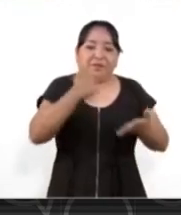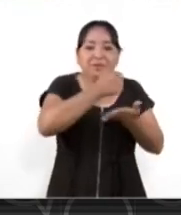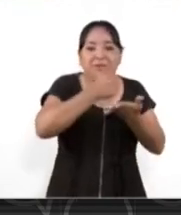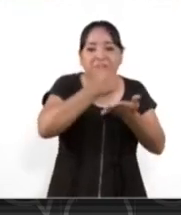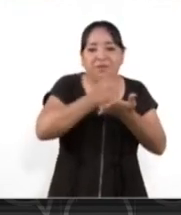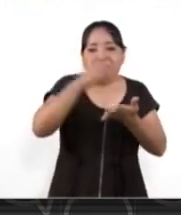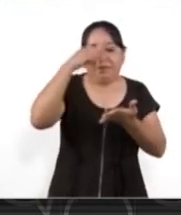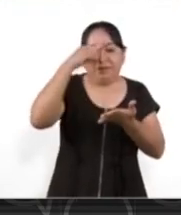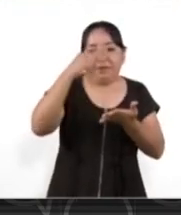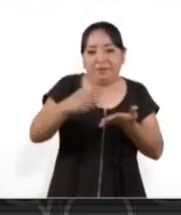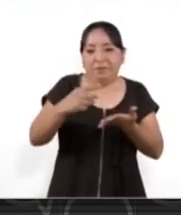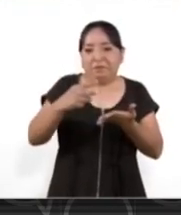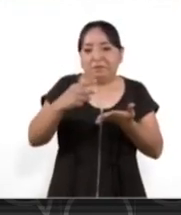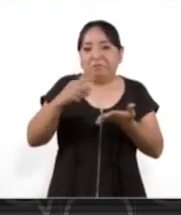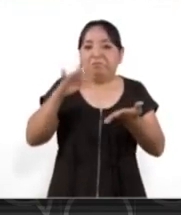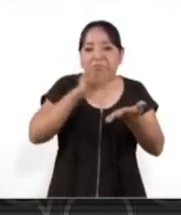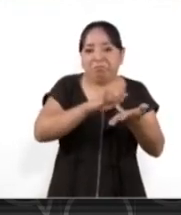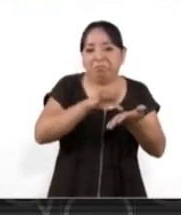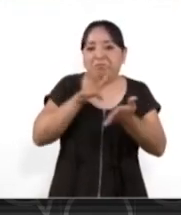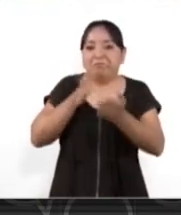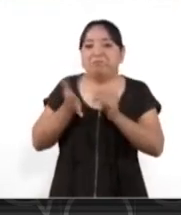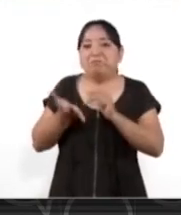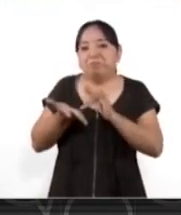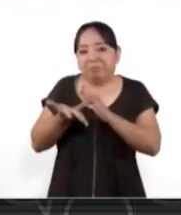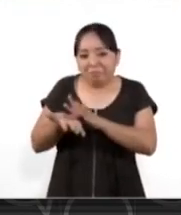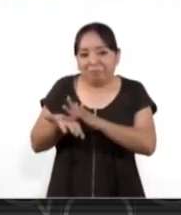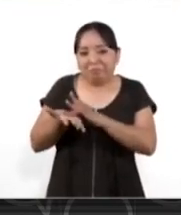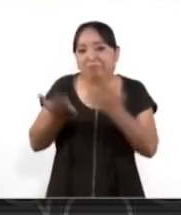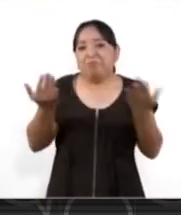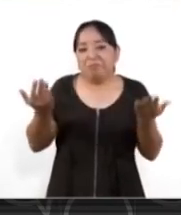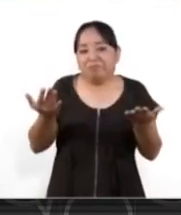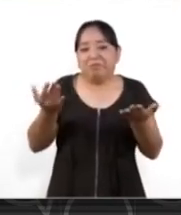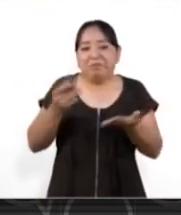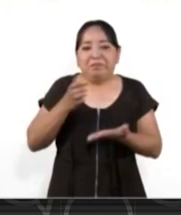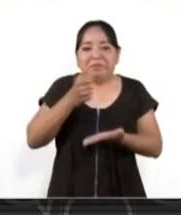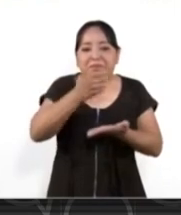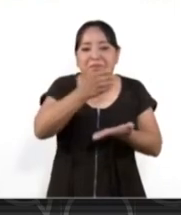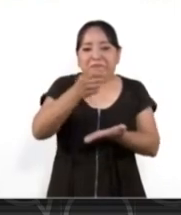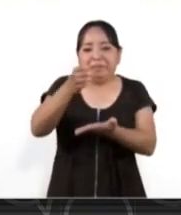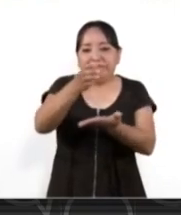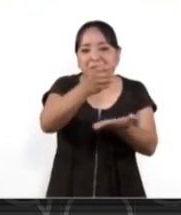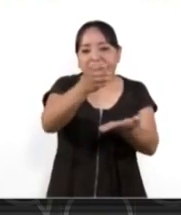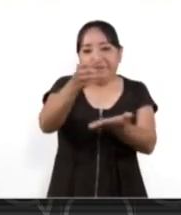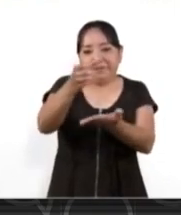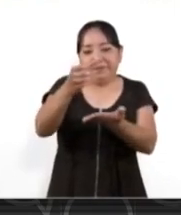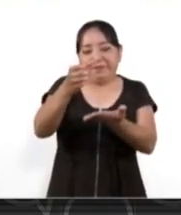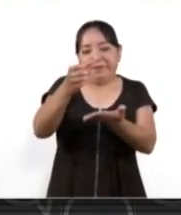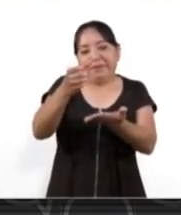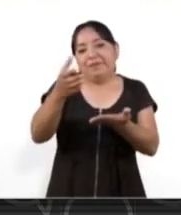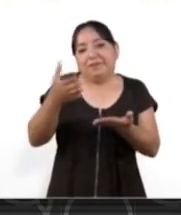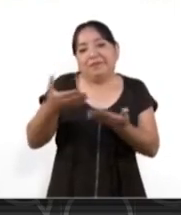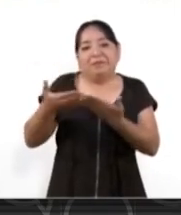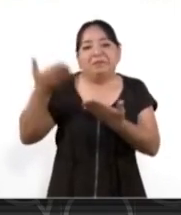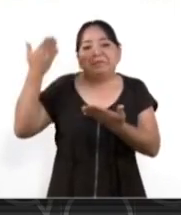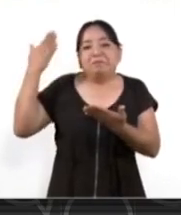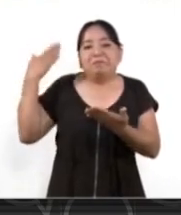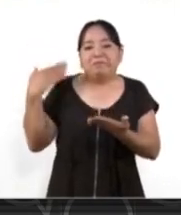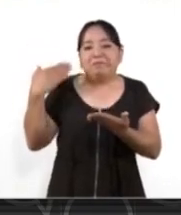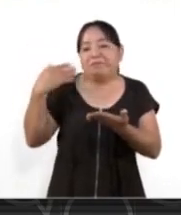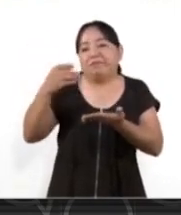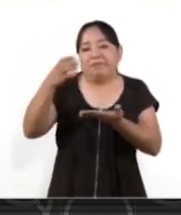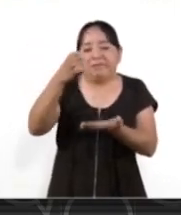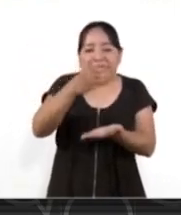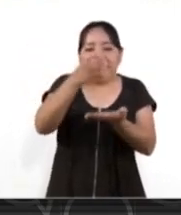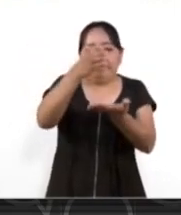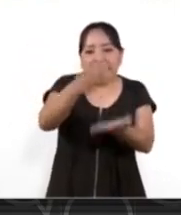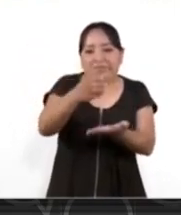la Ciudad de México. Y normalmente se realiza en lugares pues que son muy exclusivos. Se presenta la